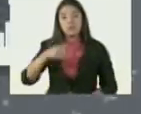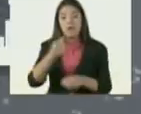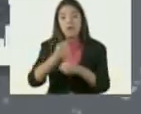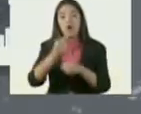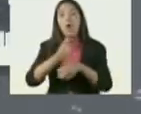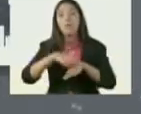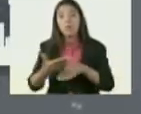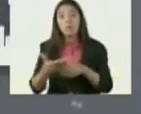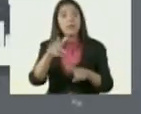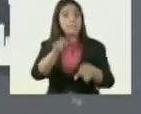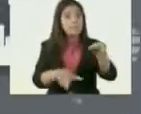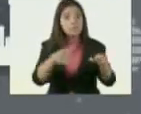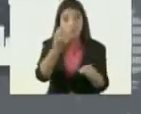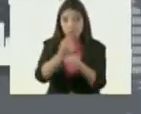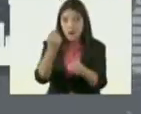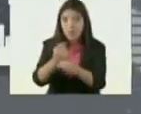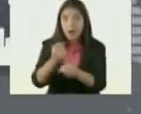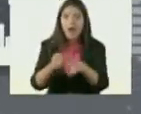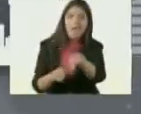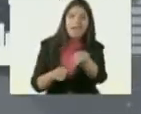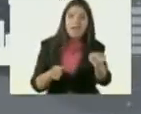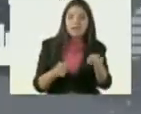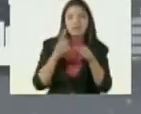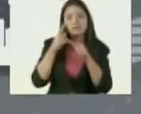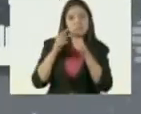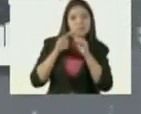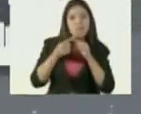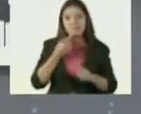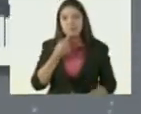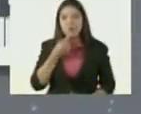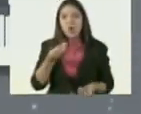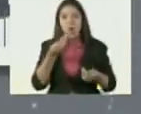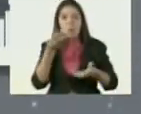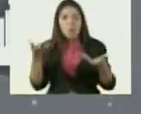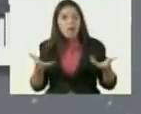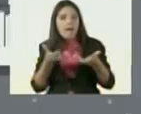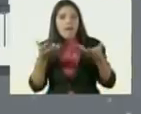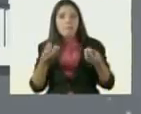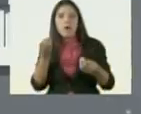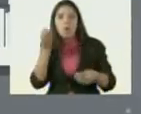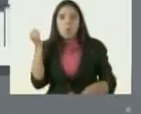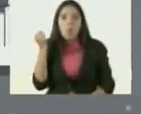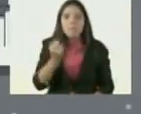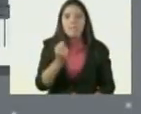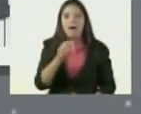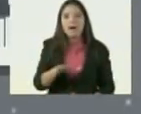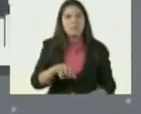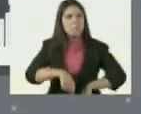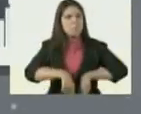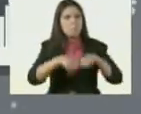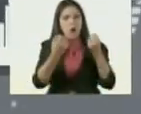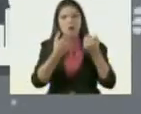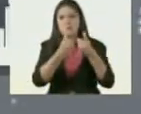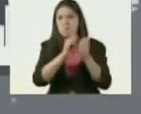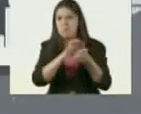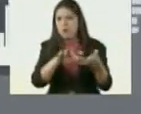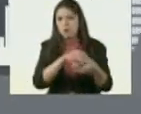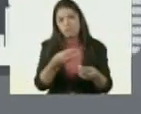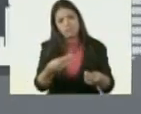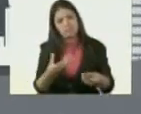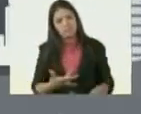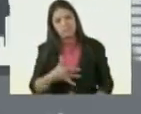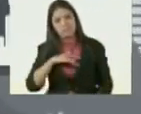gente de trabajo, están ellos calculando cómo queman, cómo matan, cómo dañan. ¿Ah? Por